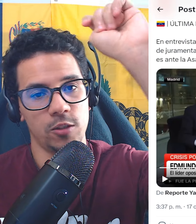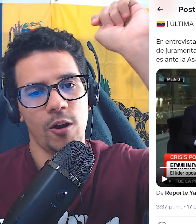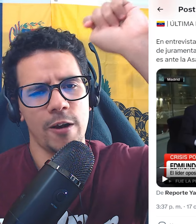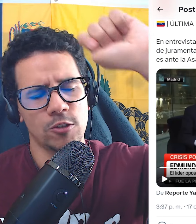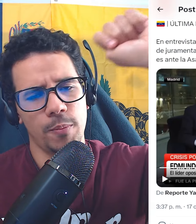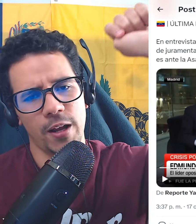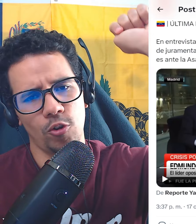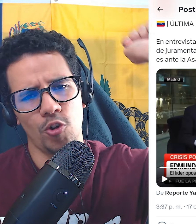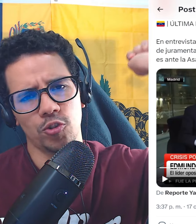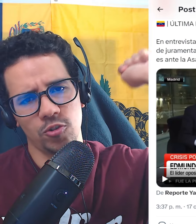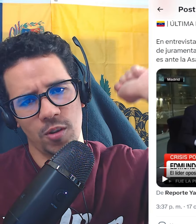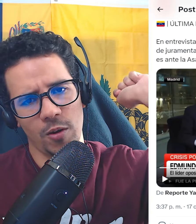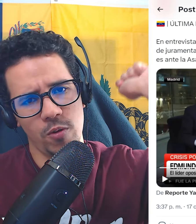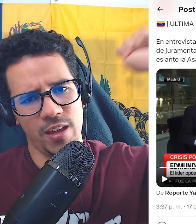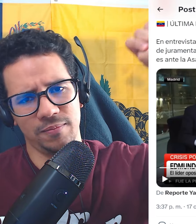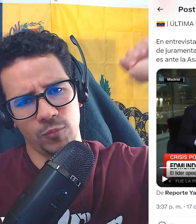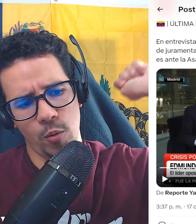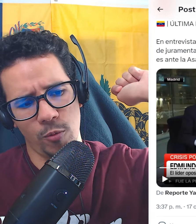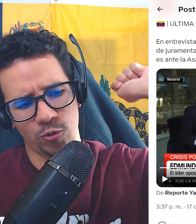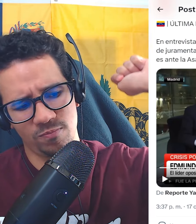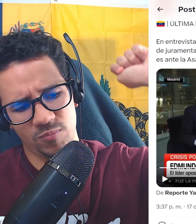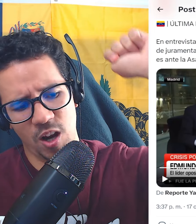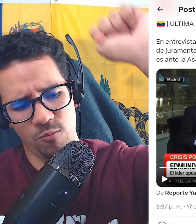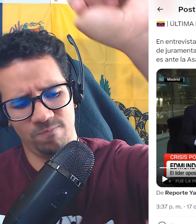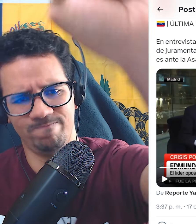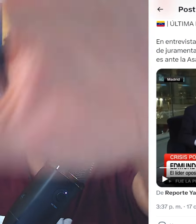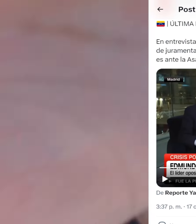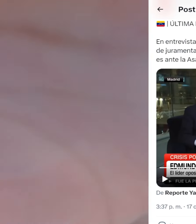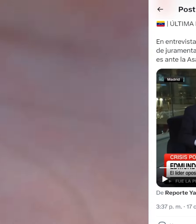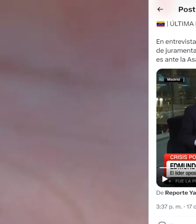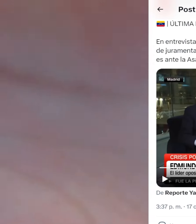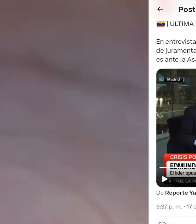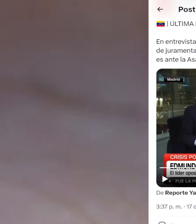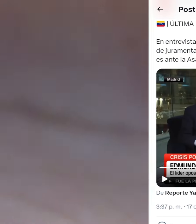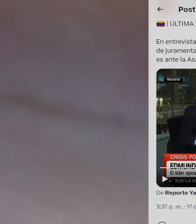se olviden del like. Nos vemos en el siguiente video, gente. Un abrazo para todos. Se me cuidan. Nos vemos. Chao.